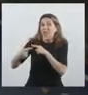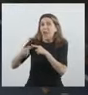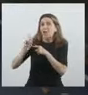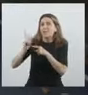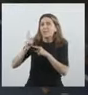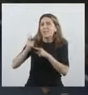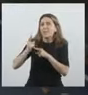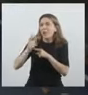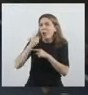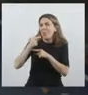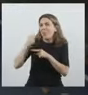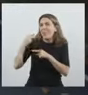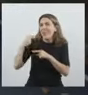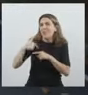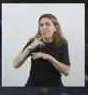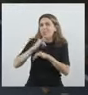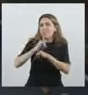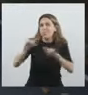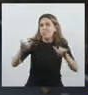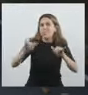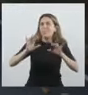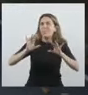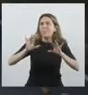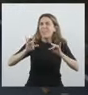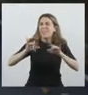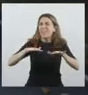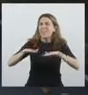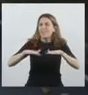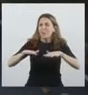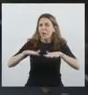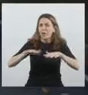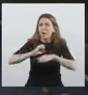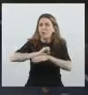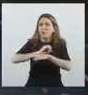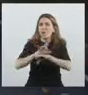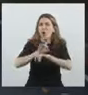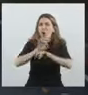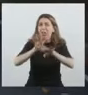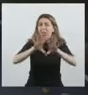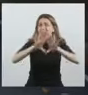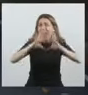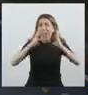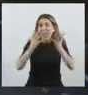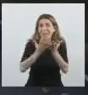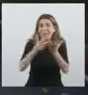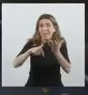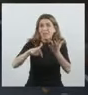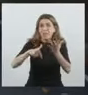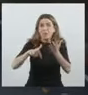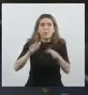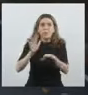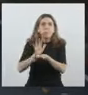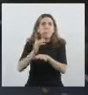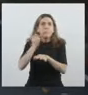advertí sobre el difícil cuadro que atravesábamos frente a una pandemia que lejos está de ser